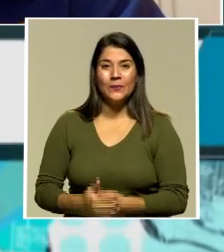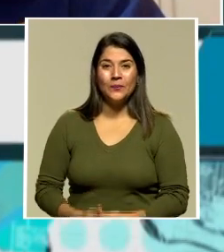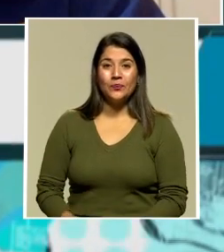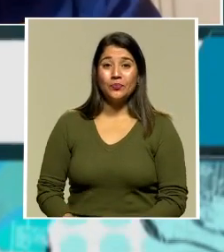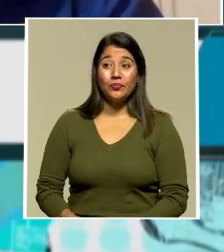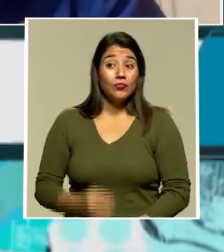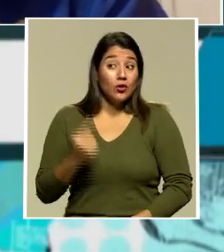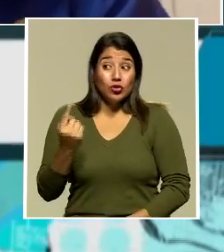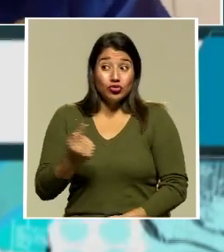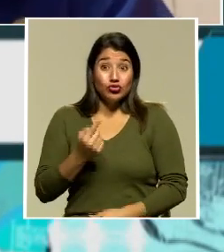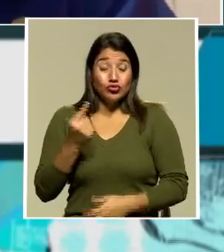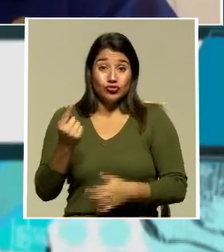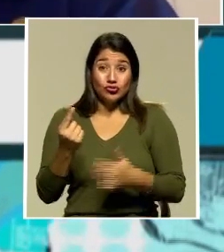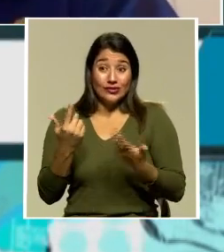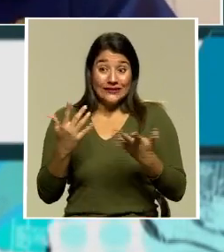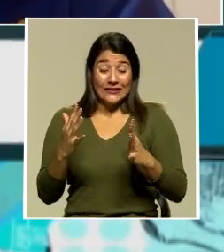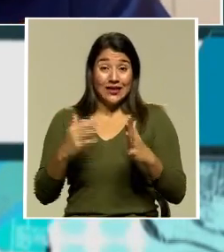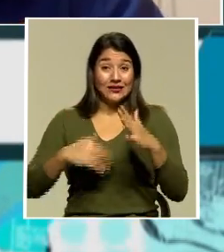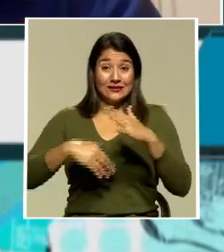instalada, y aunque hace un